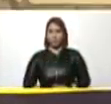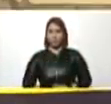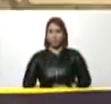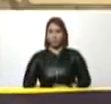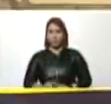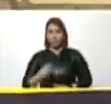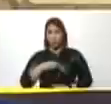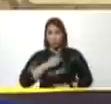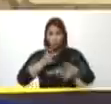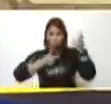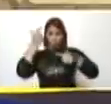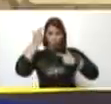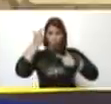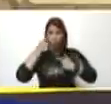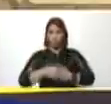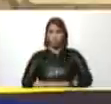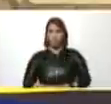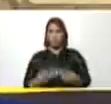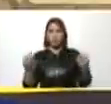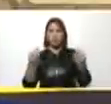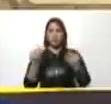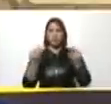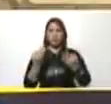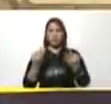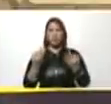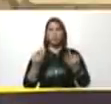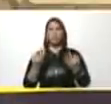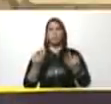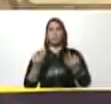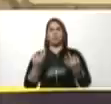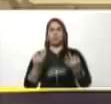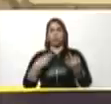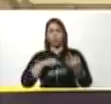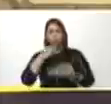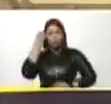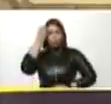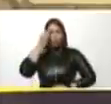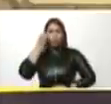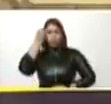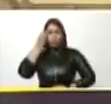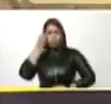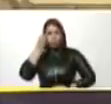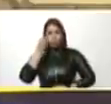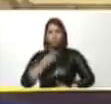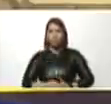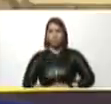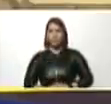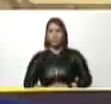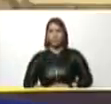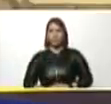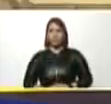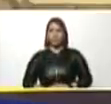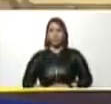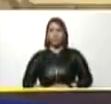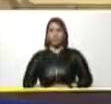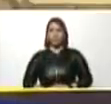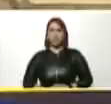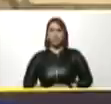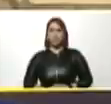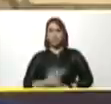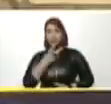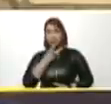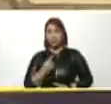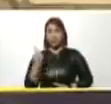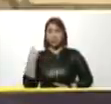comandante Chávez, siempre presente en nuestro ser y en nuestro pensamiento, decía